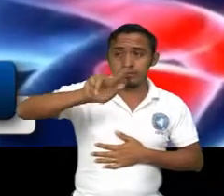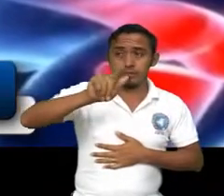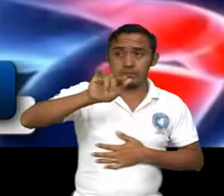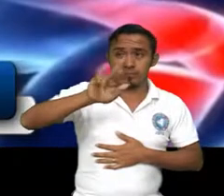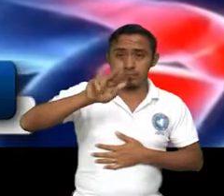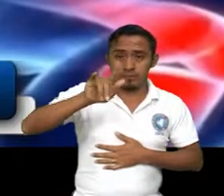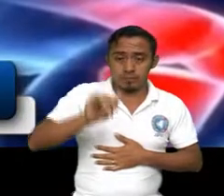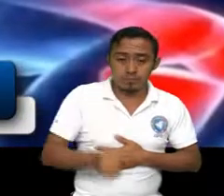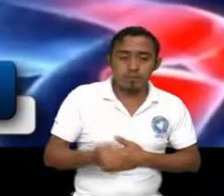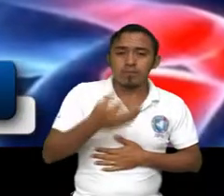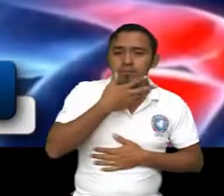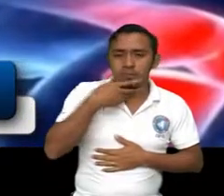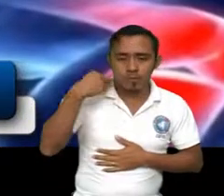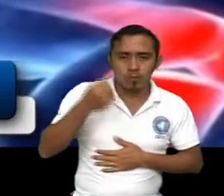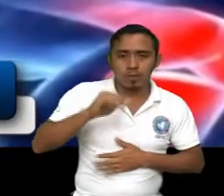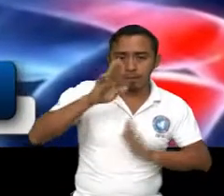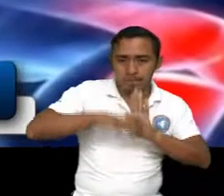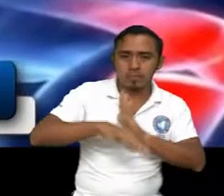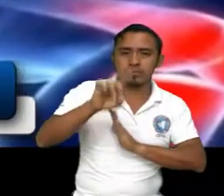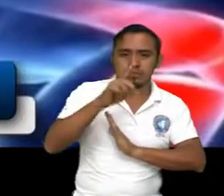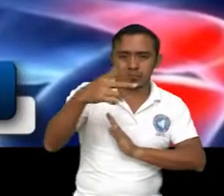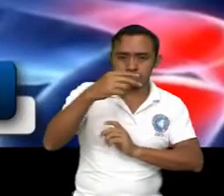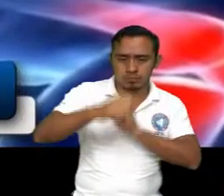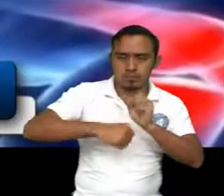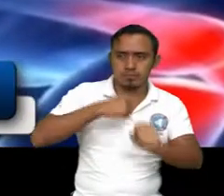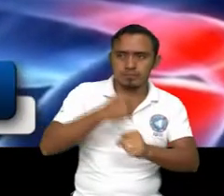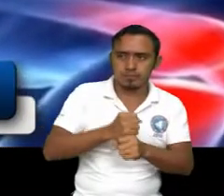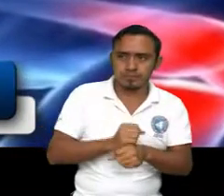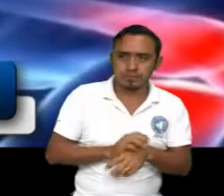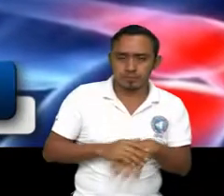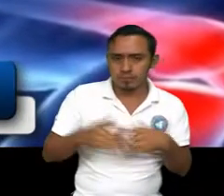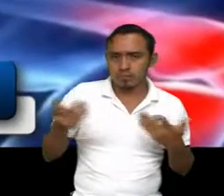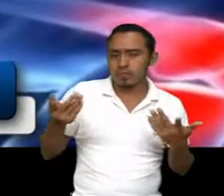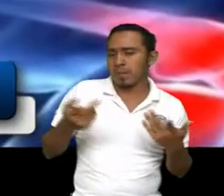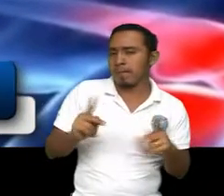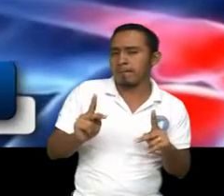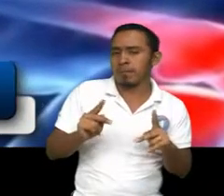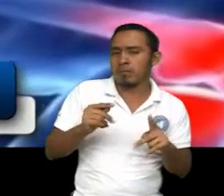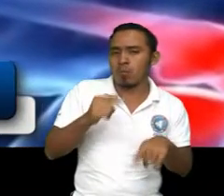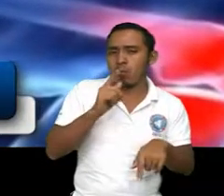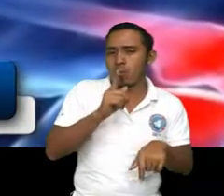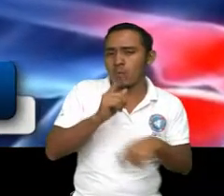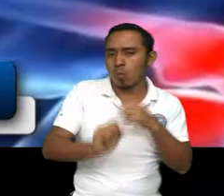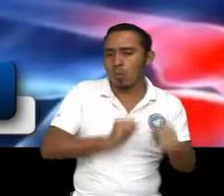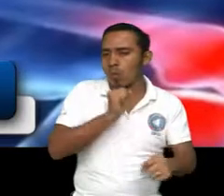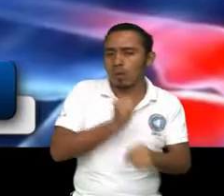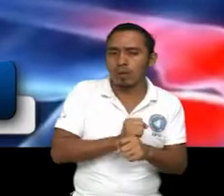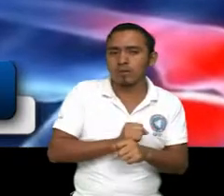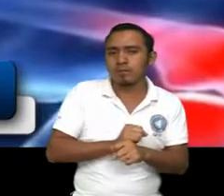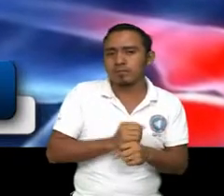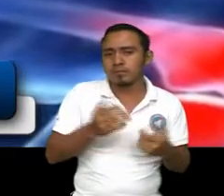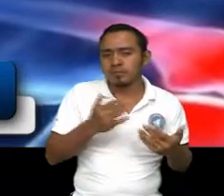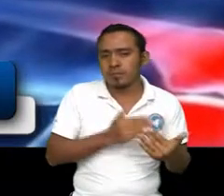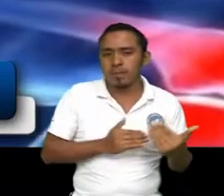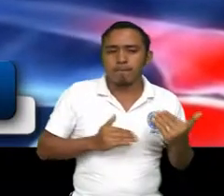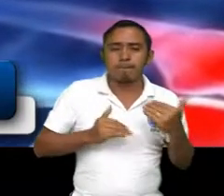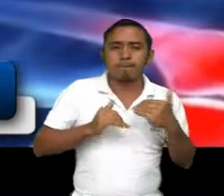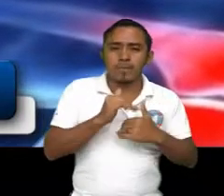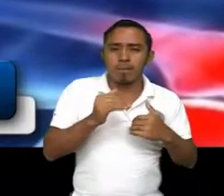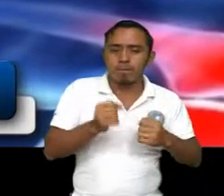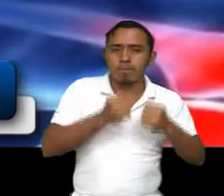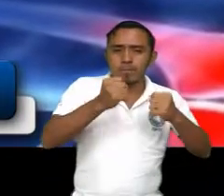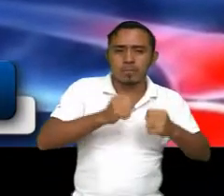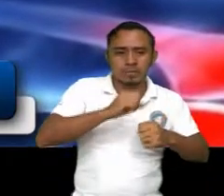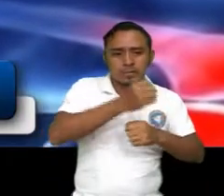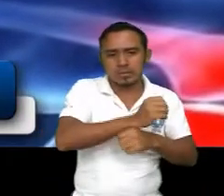a jóvenes menores de los 18 años pero en quedar se manifiesta más fuerte o quienes están propensos entre la edad